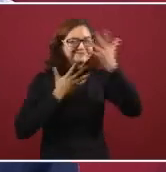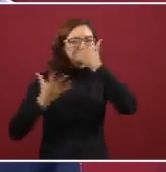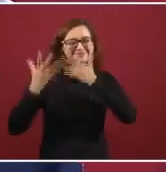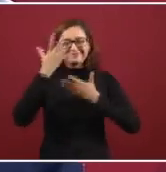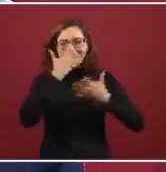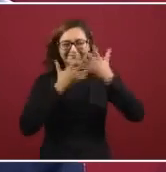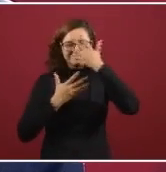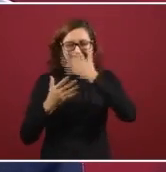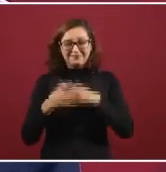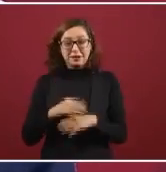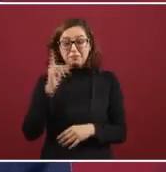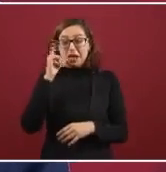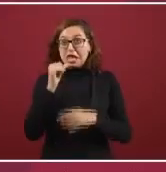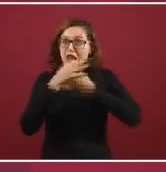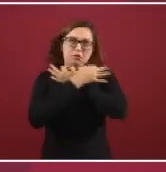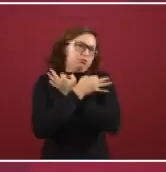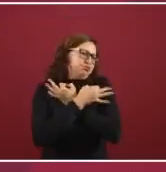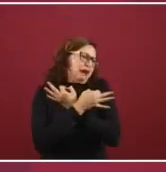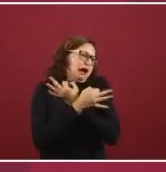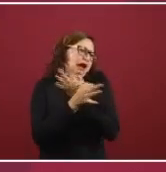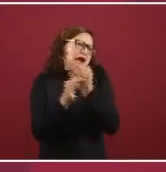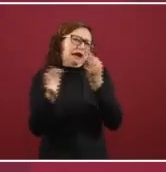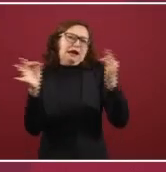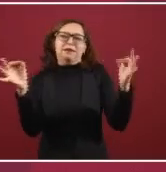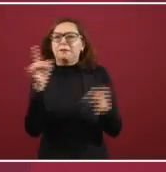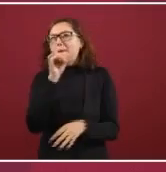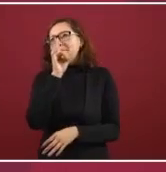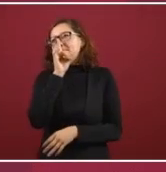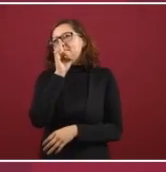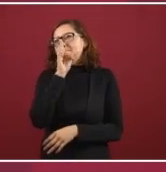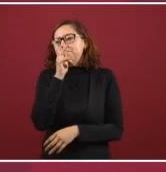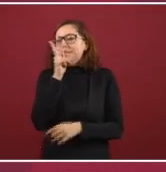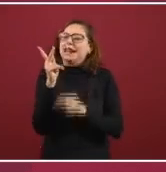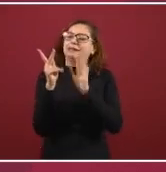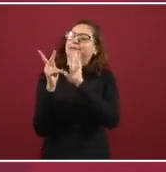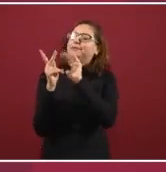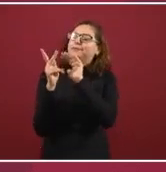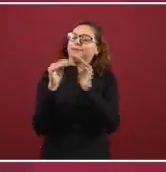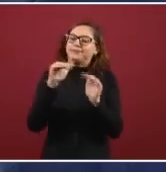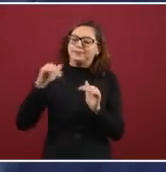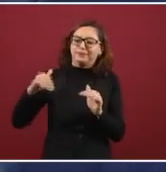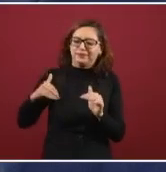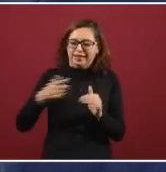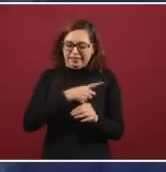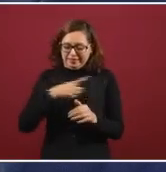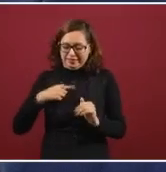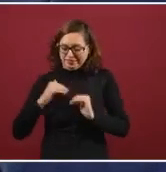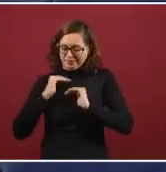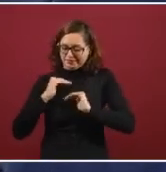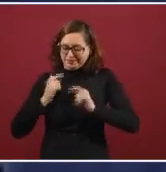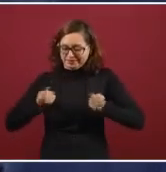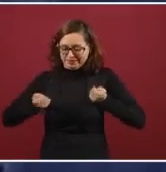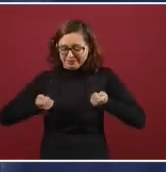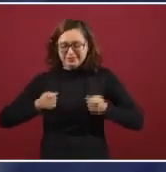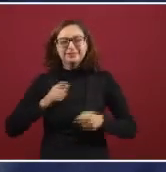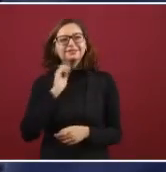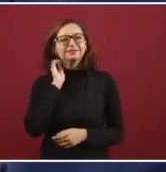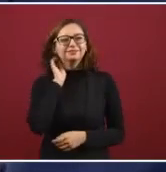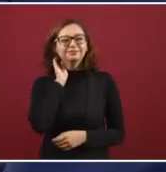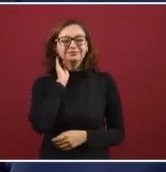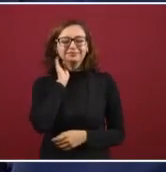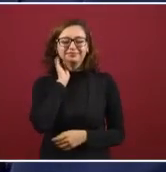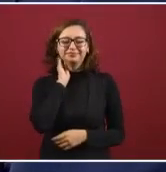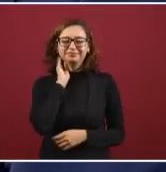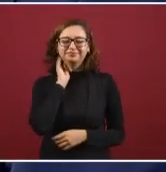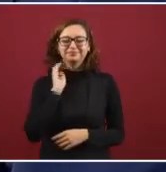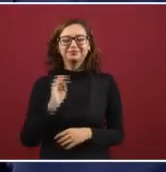Iba a ser la nota mañana. Entonces, mejor no. Hay que autolimitarnos. Entonces, por eso